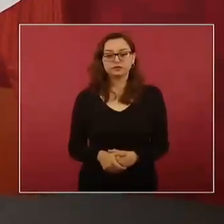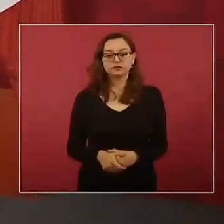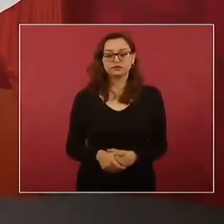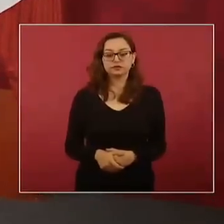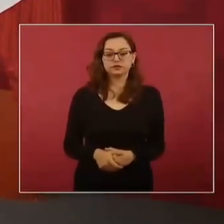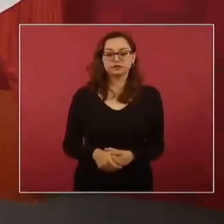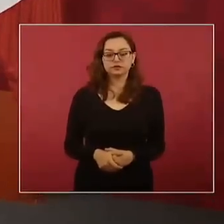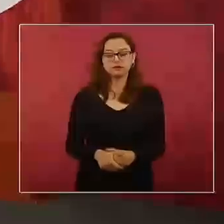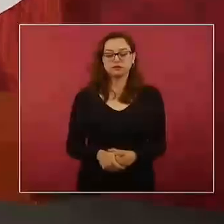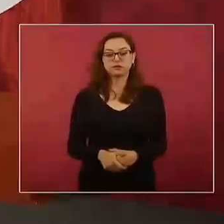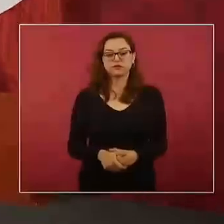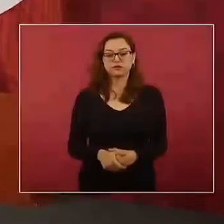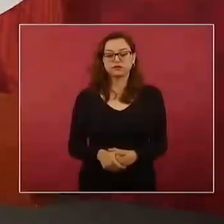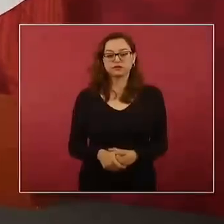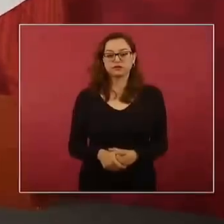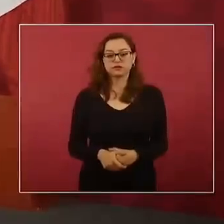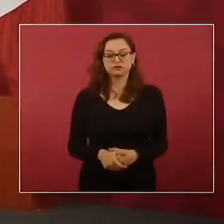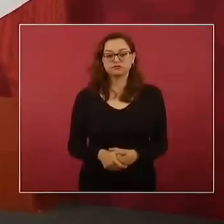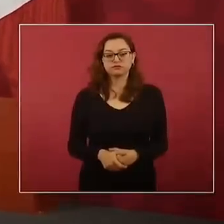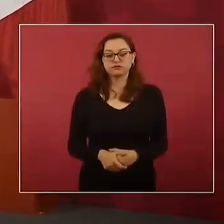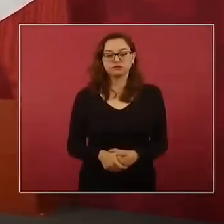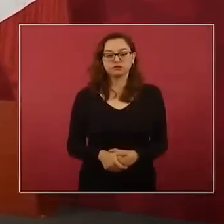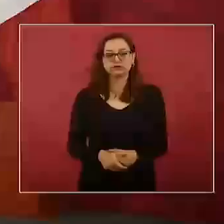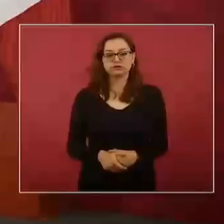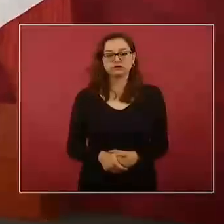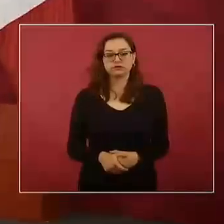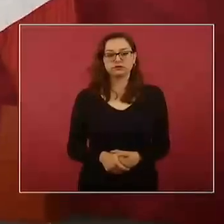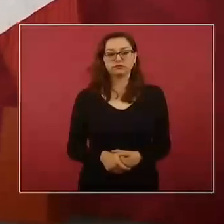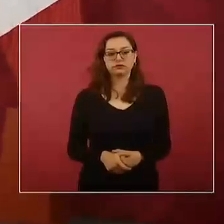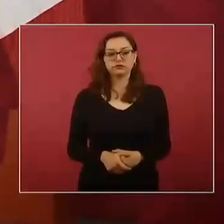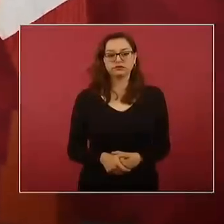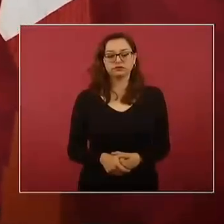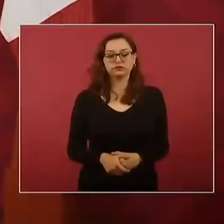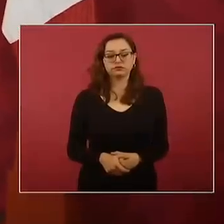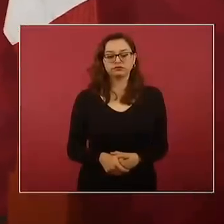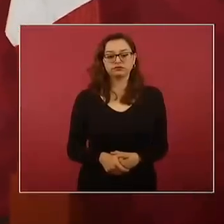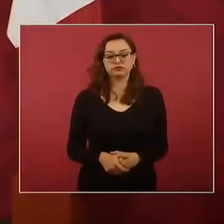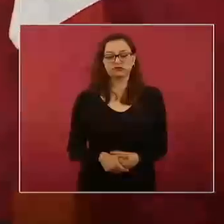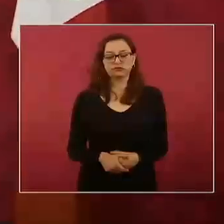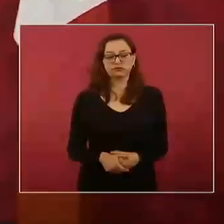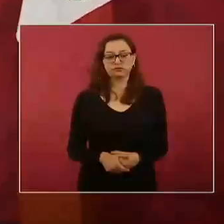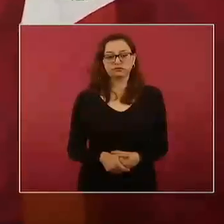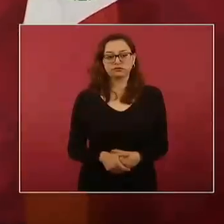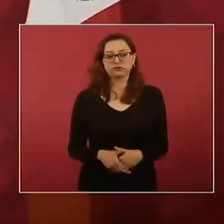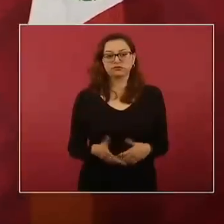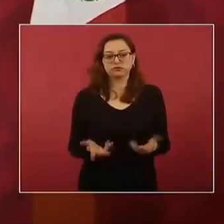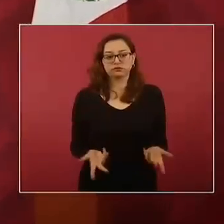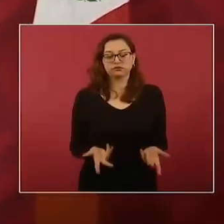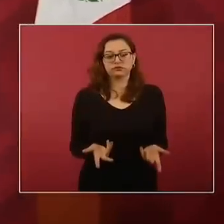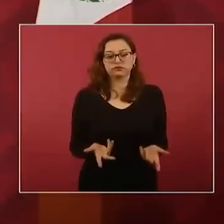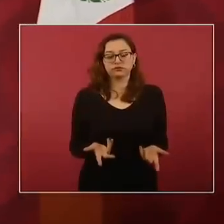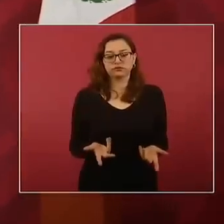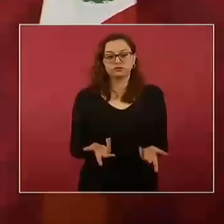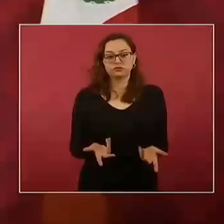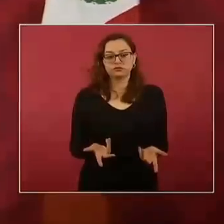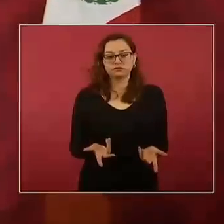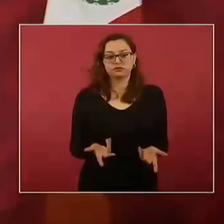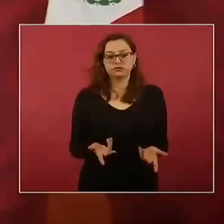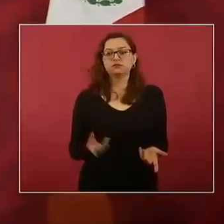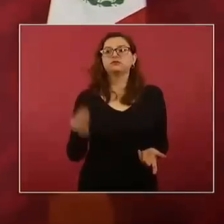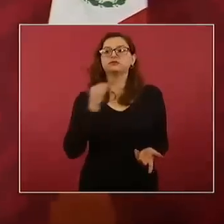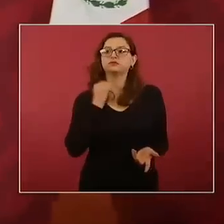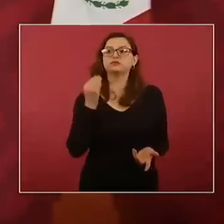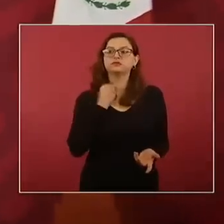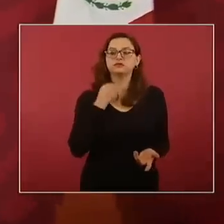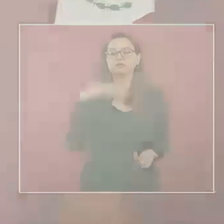hace falta que funcione bien la reforma para la